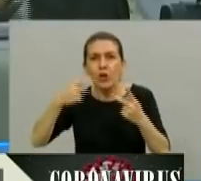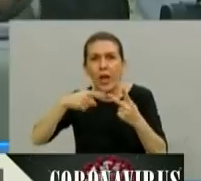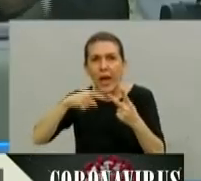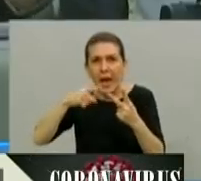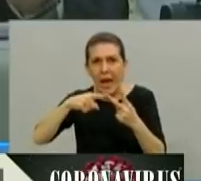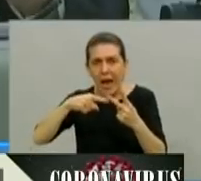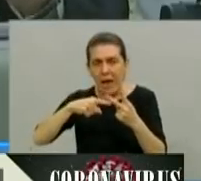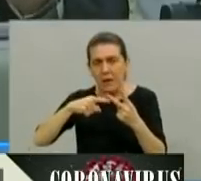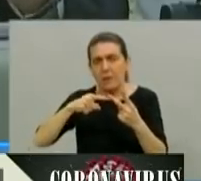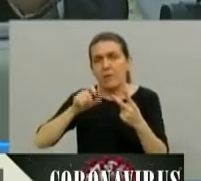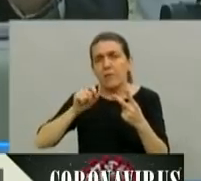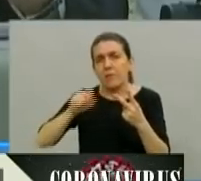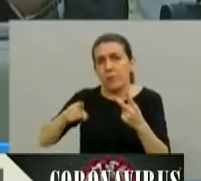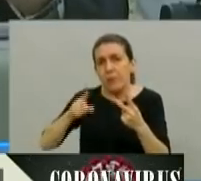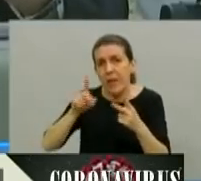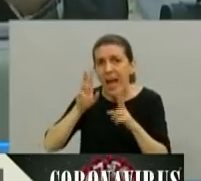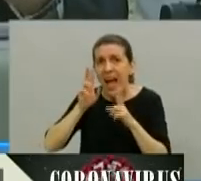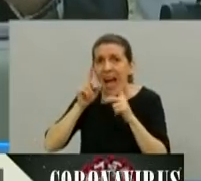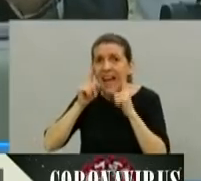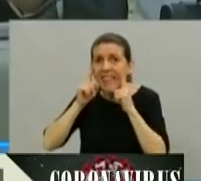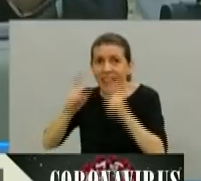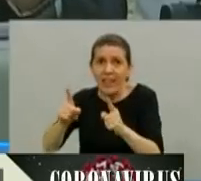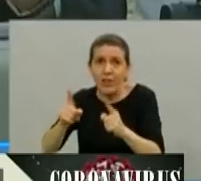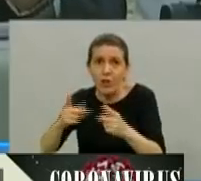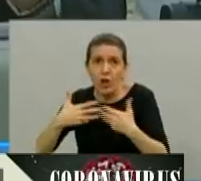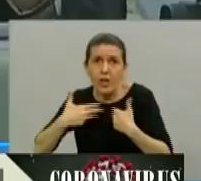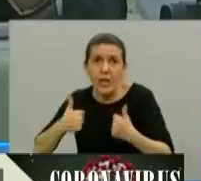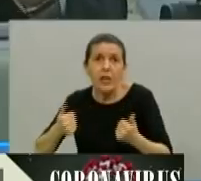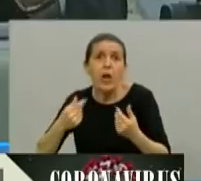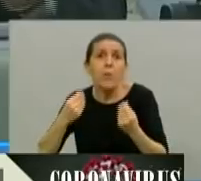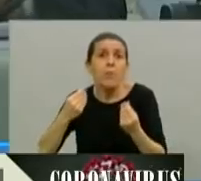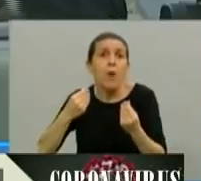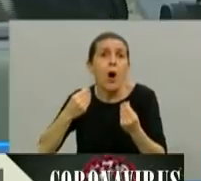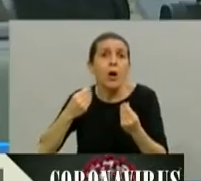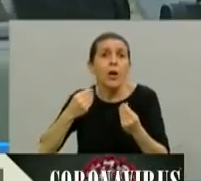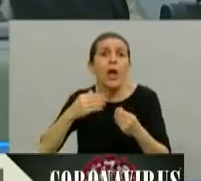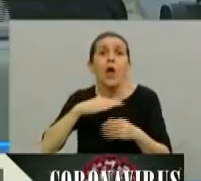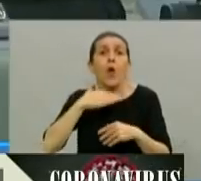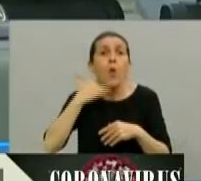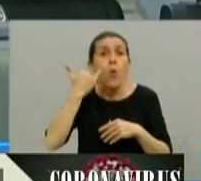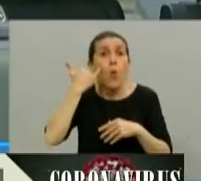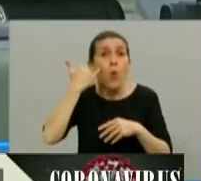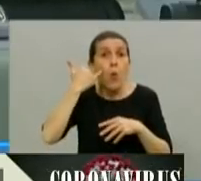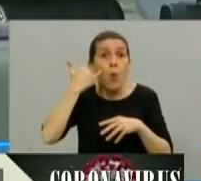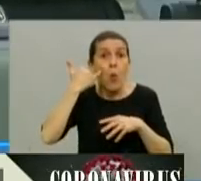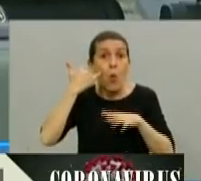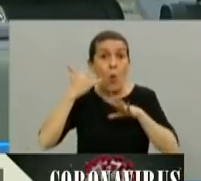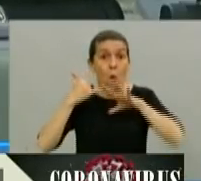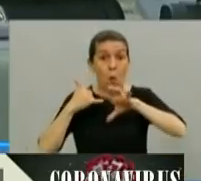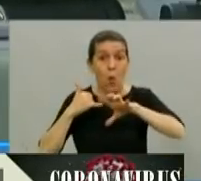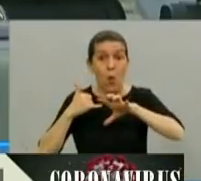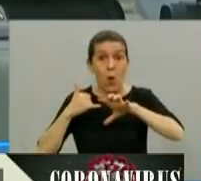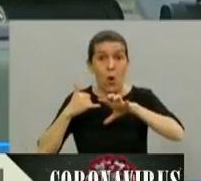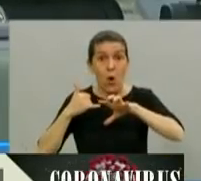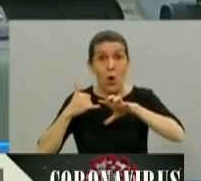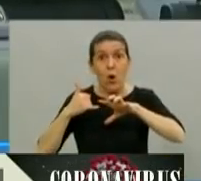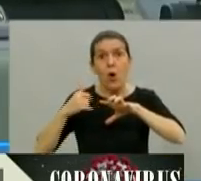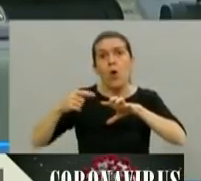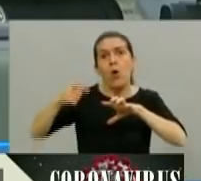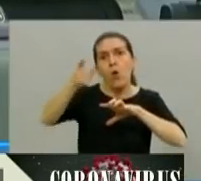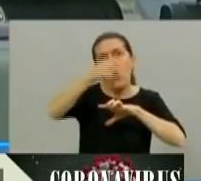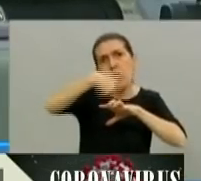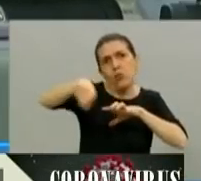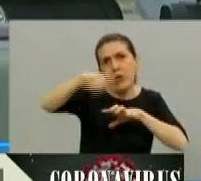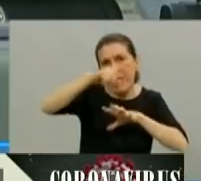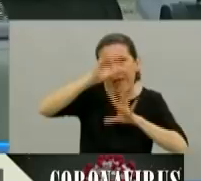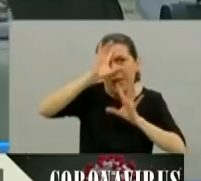ya la ciudad algunos puntos ya esbozó, ya sabemos que vuelven las peluquerías, los negocios de cercanía,